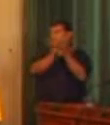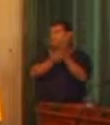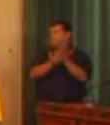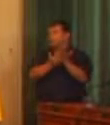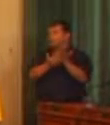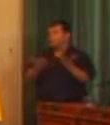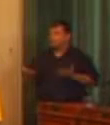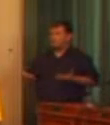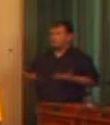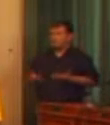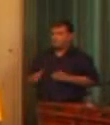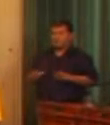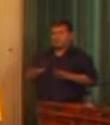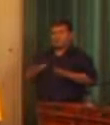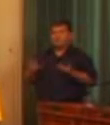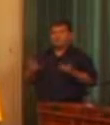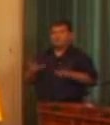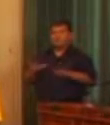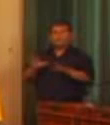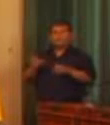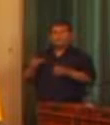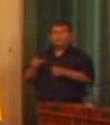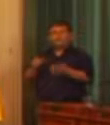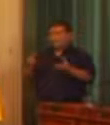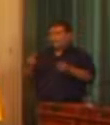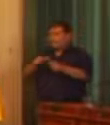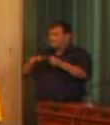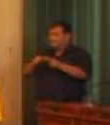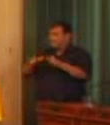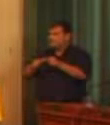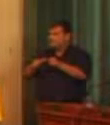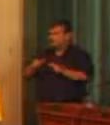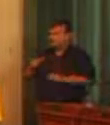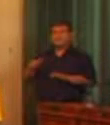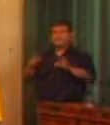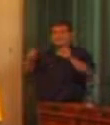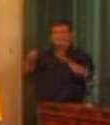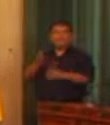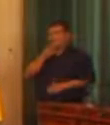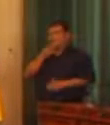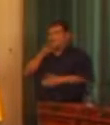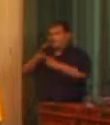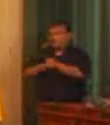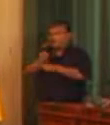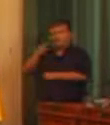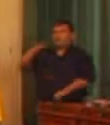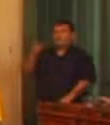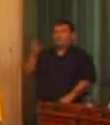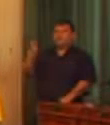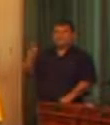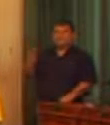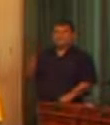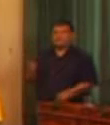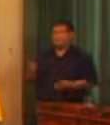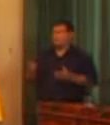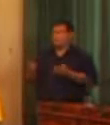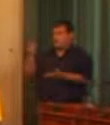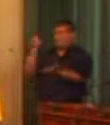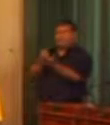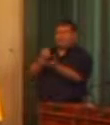de la sesión ordinaria de consejo de fecha 6 de diciembre del año 2016 por